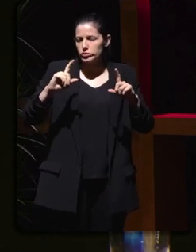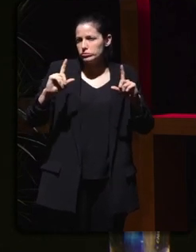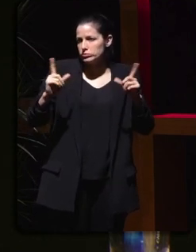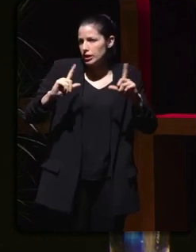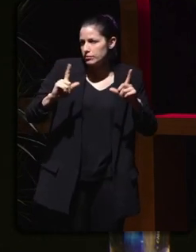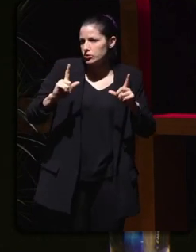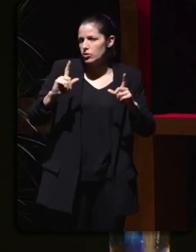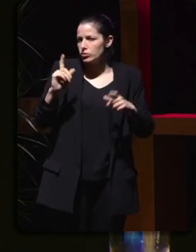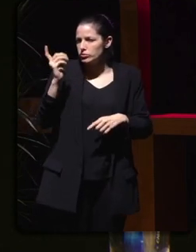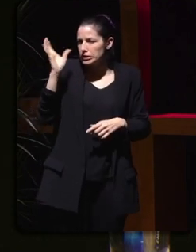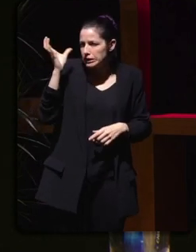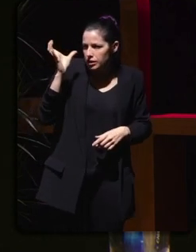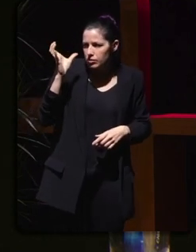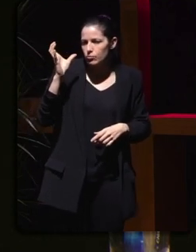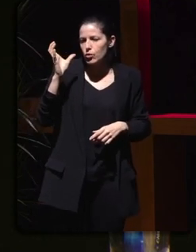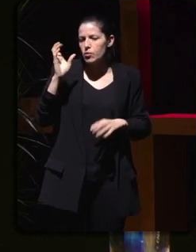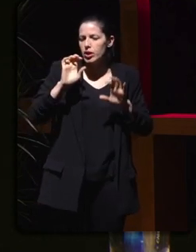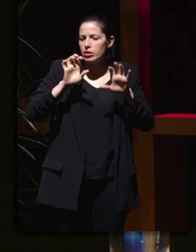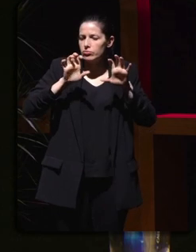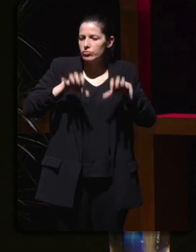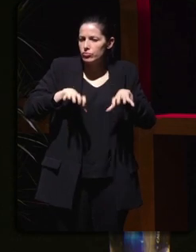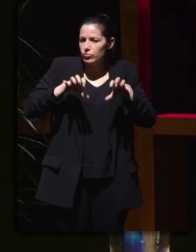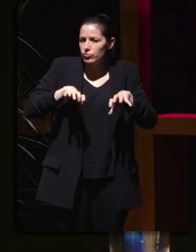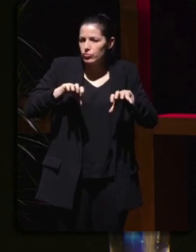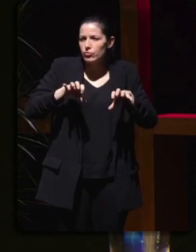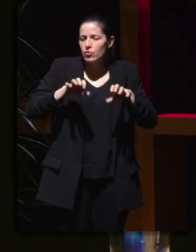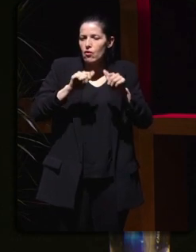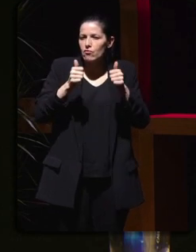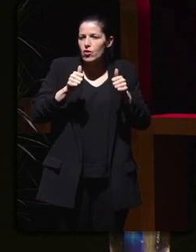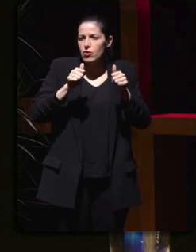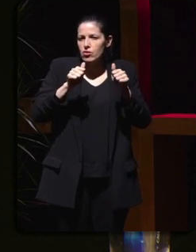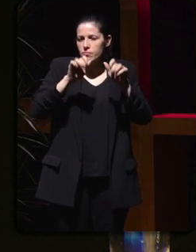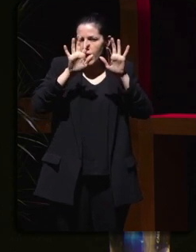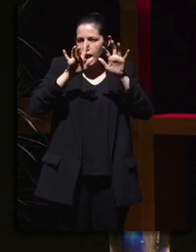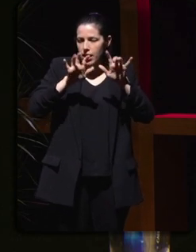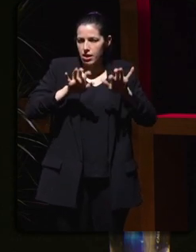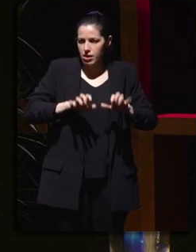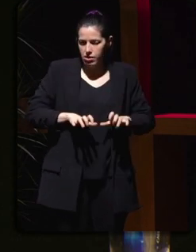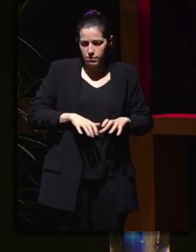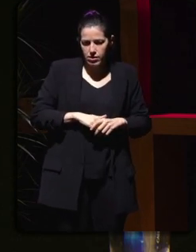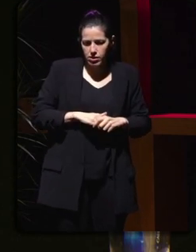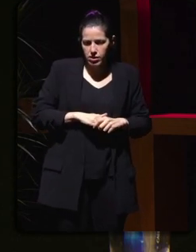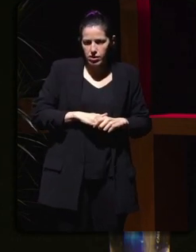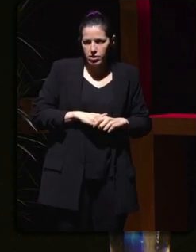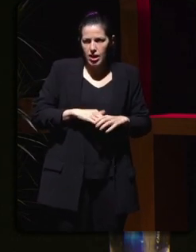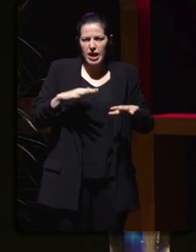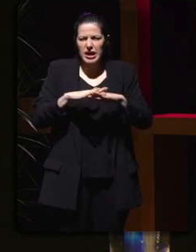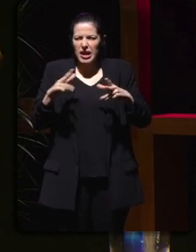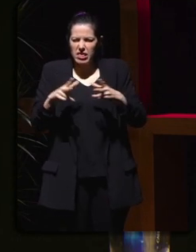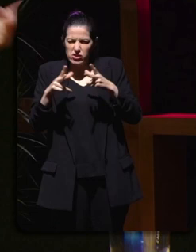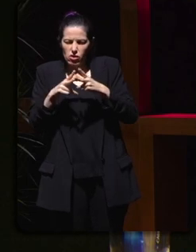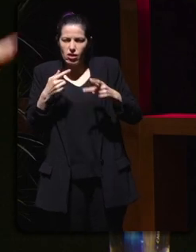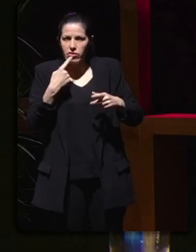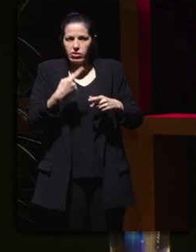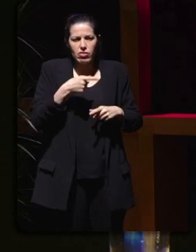dicen va a haber precipitaciones en forma de nieve y las redes sociales no se llenan de gente diciendo va contra la